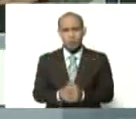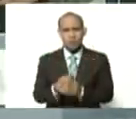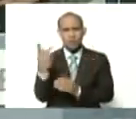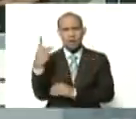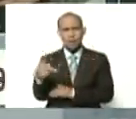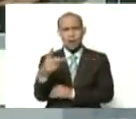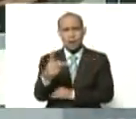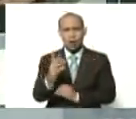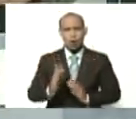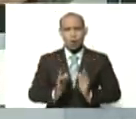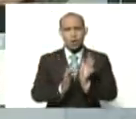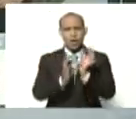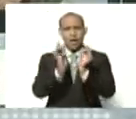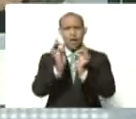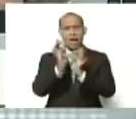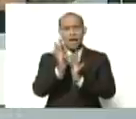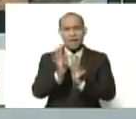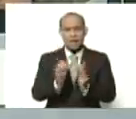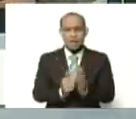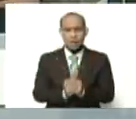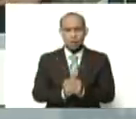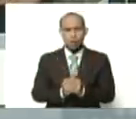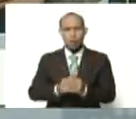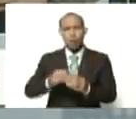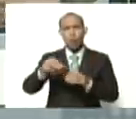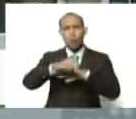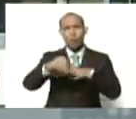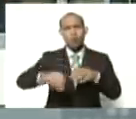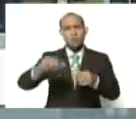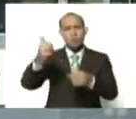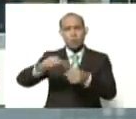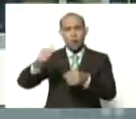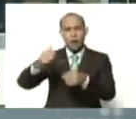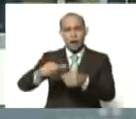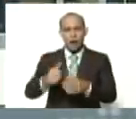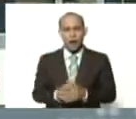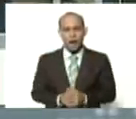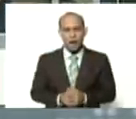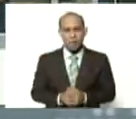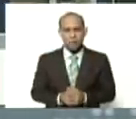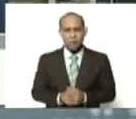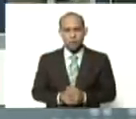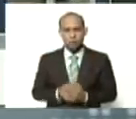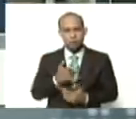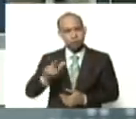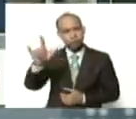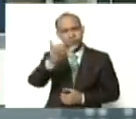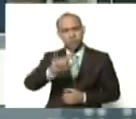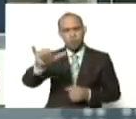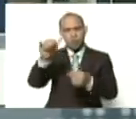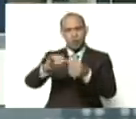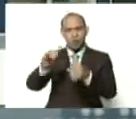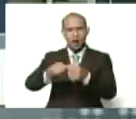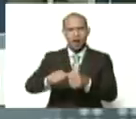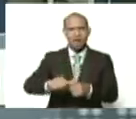parroquia Cristo de Aranza, municipio Maracaibo. Querida Maracaibo, querido